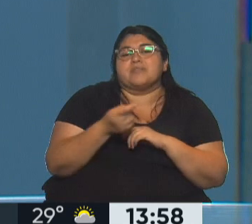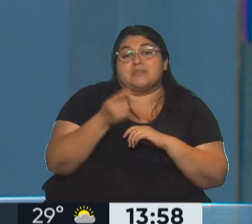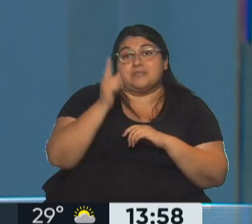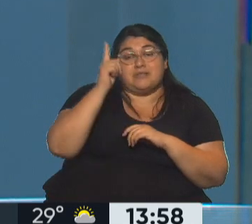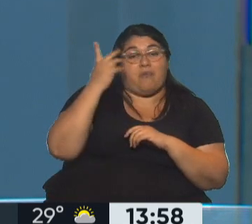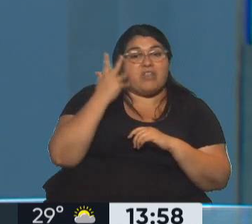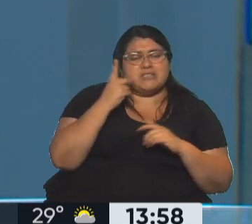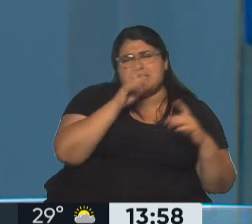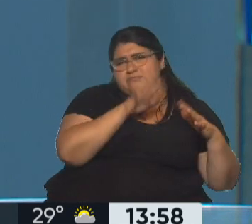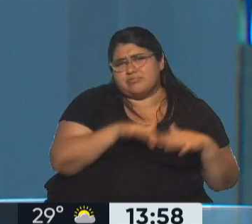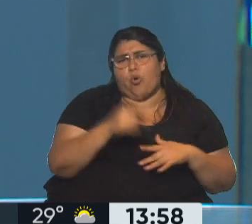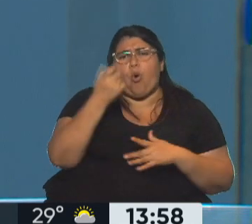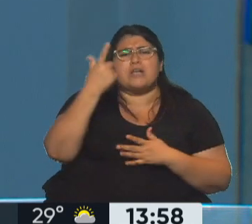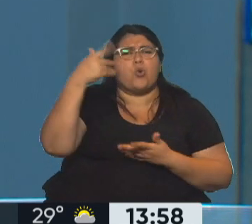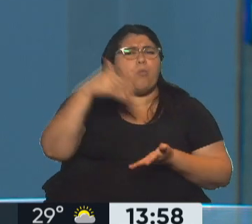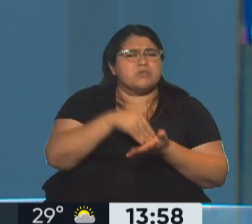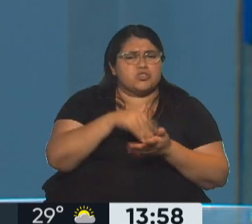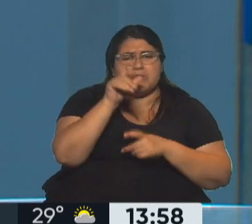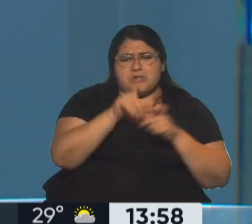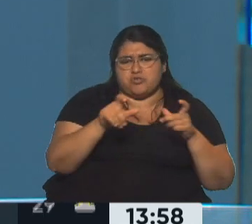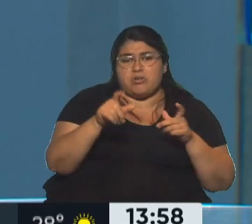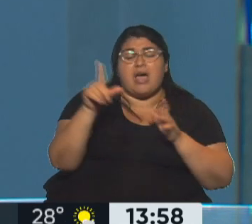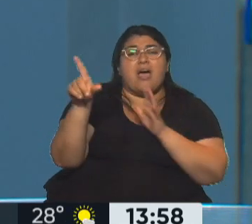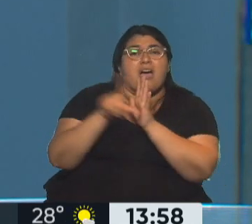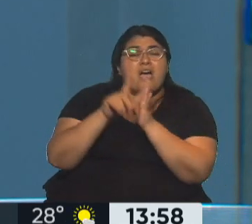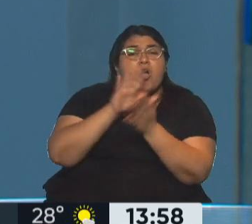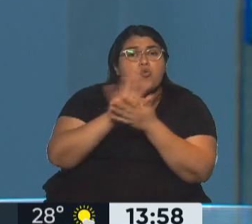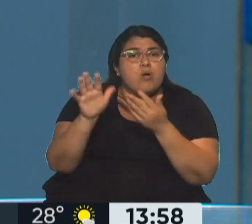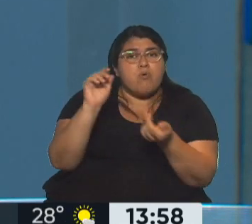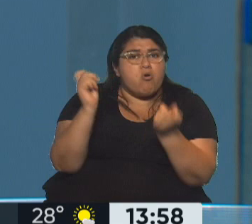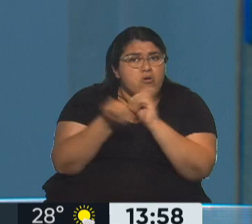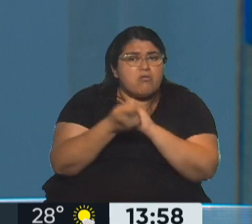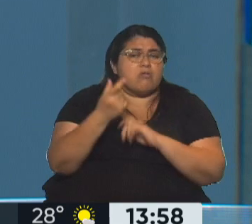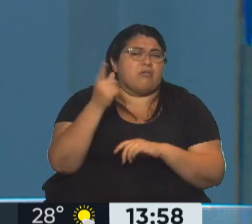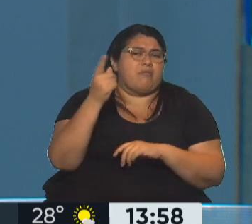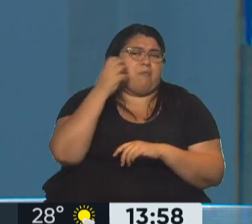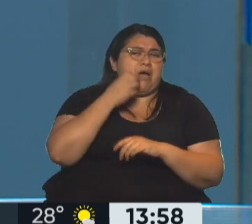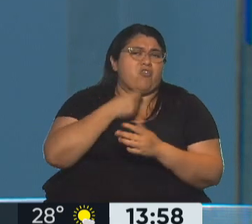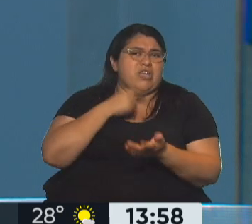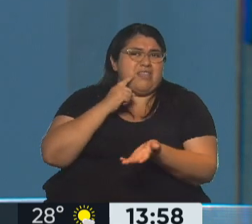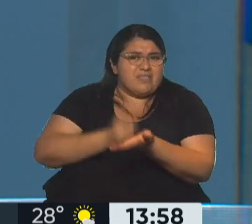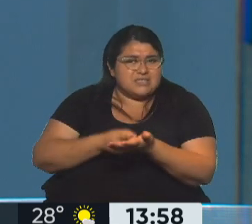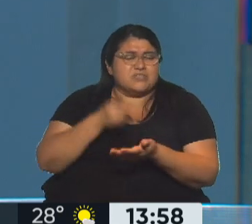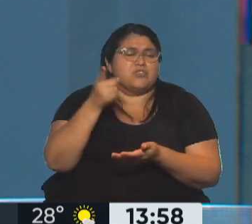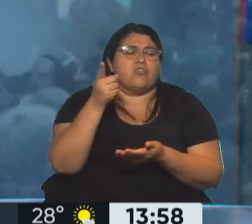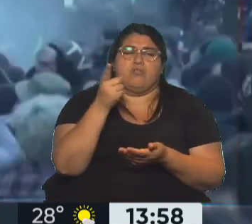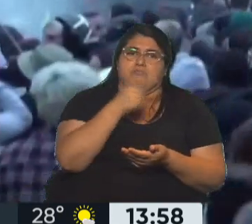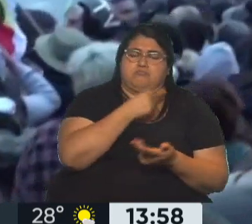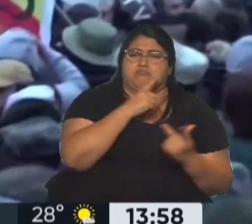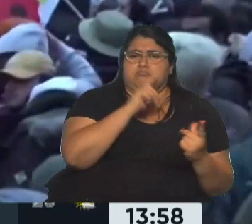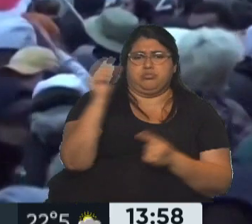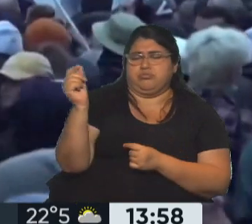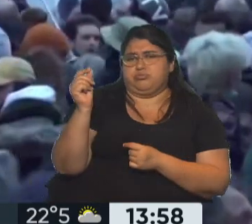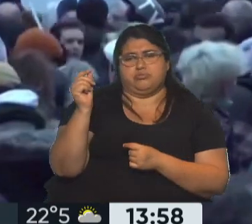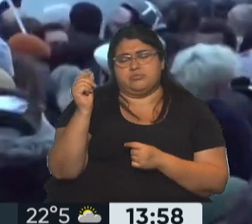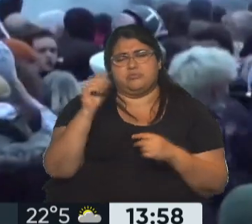movilización de más de 1 millón de franceses y francesas rechazando la reforma que quiere llevar adelante Macron, que básicamente el punto central o el que más polémica